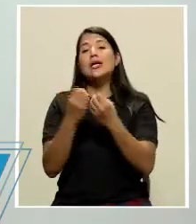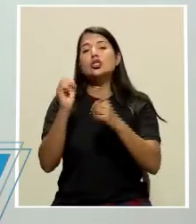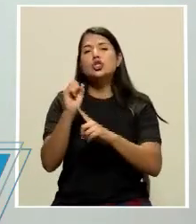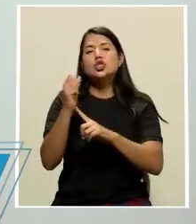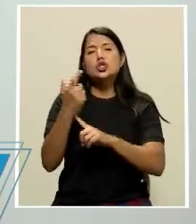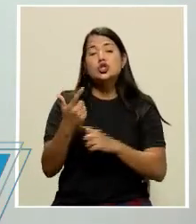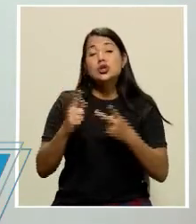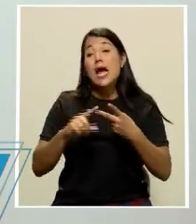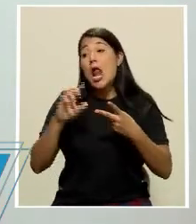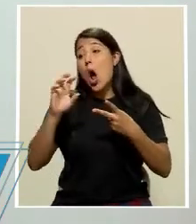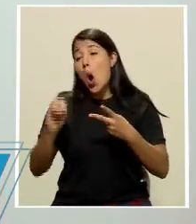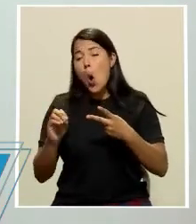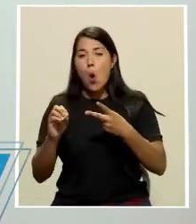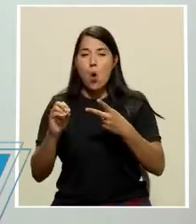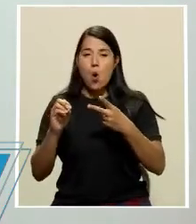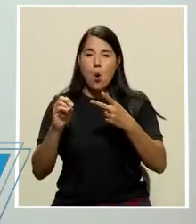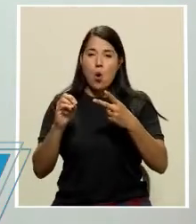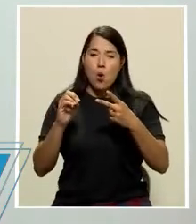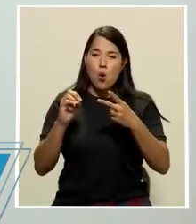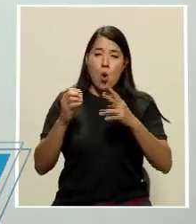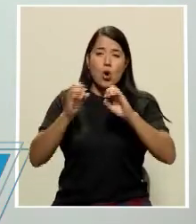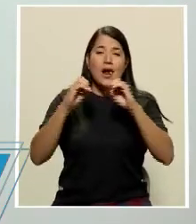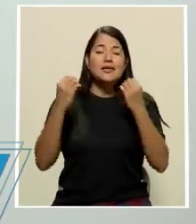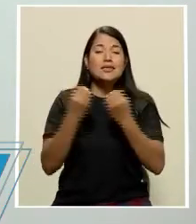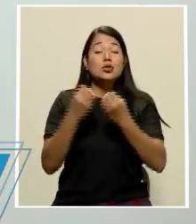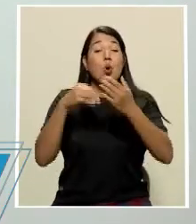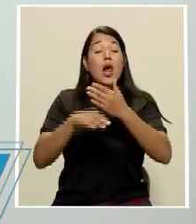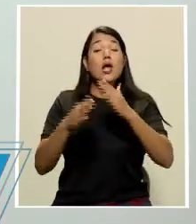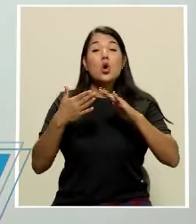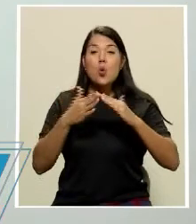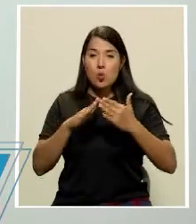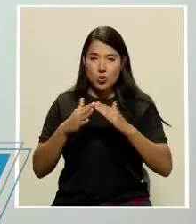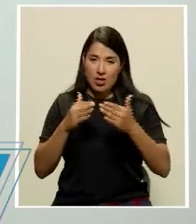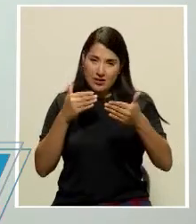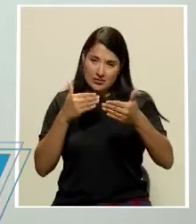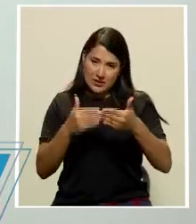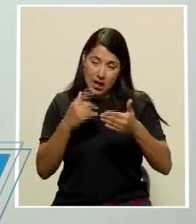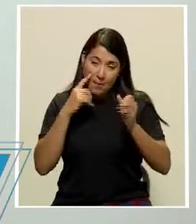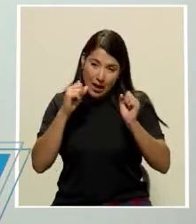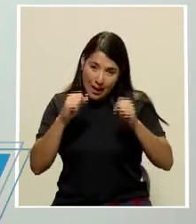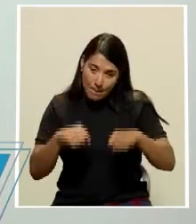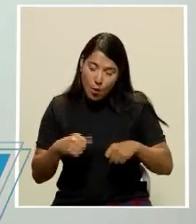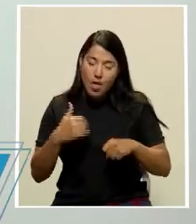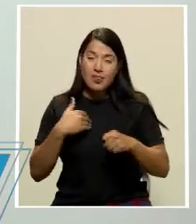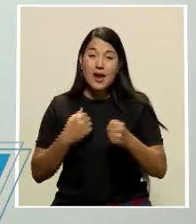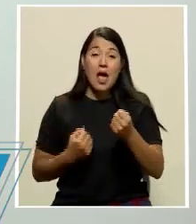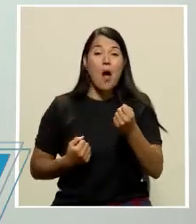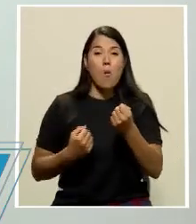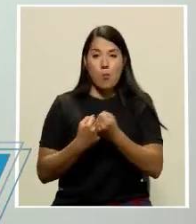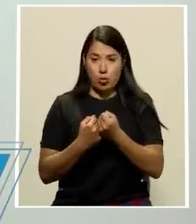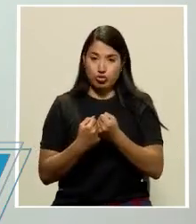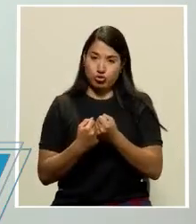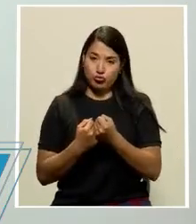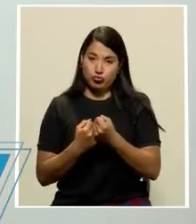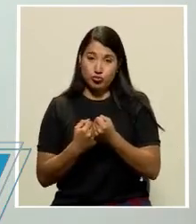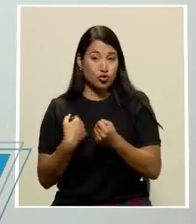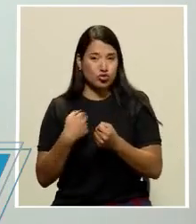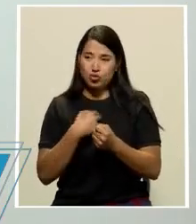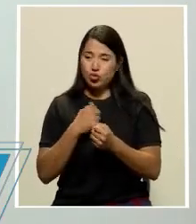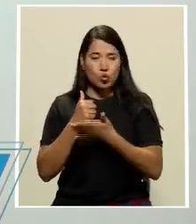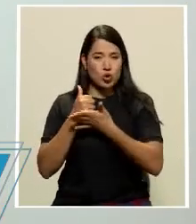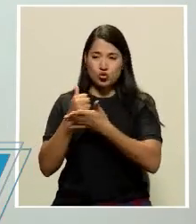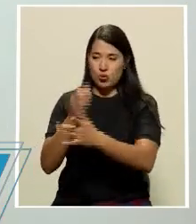o comunitaria cercana y para que puedan obtener apoyo por medio de